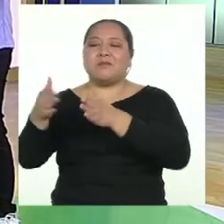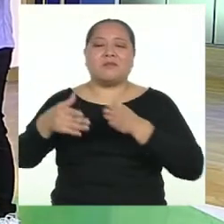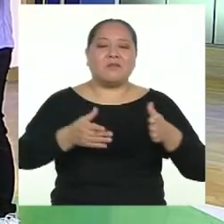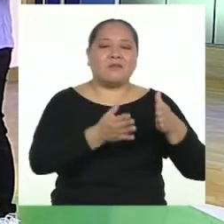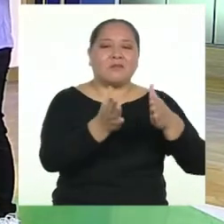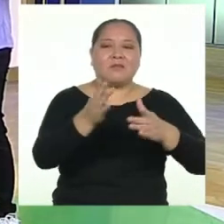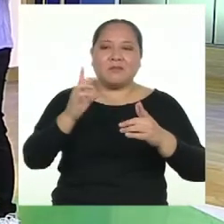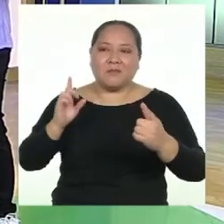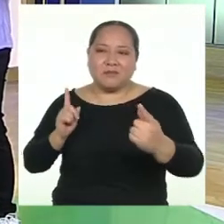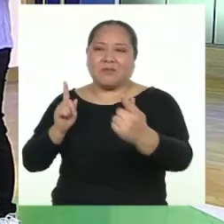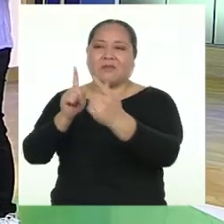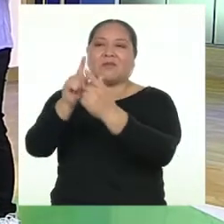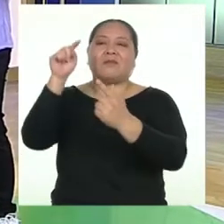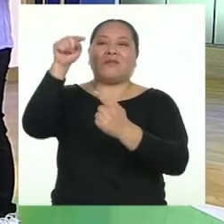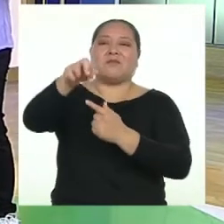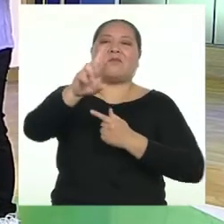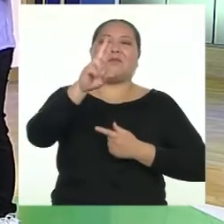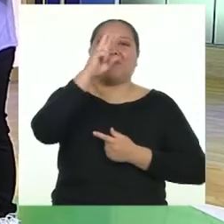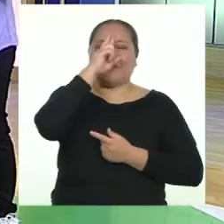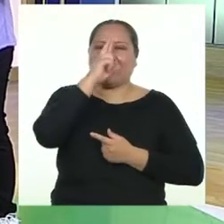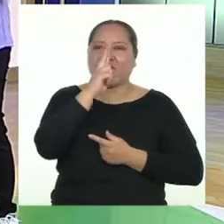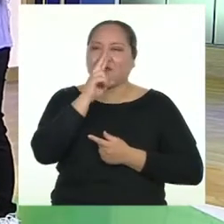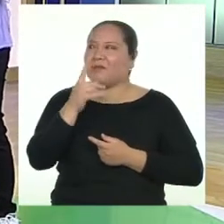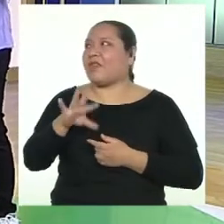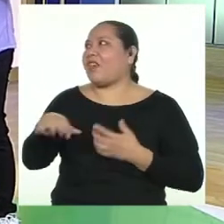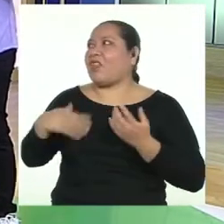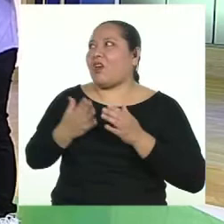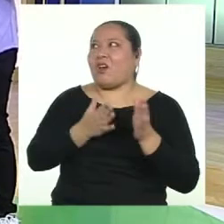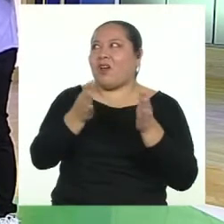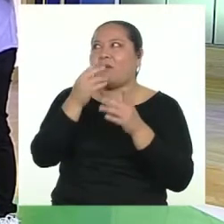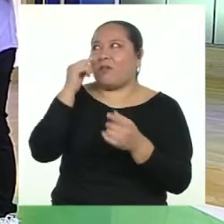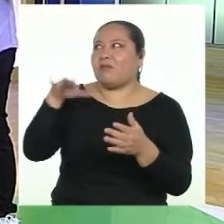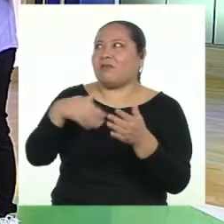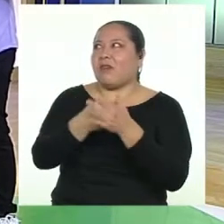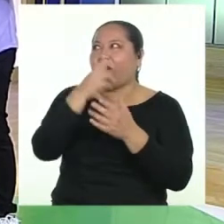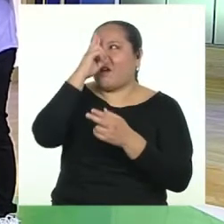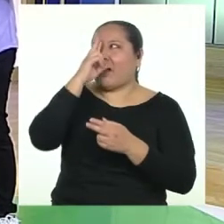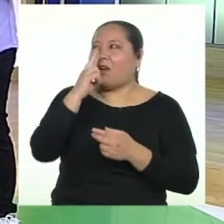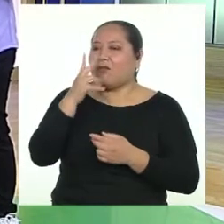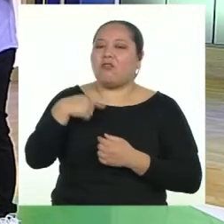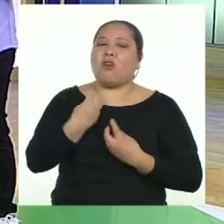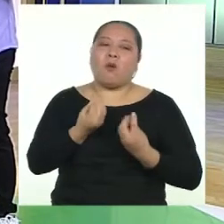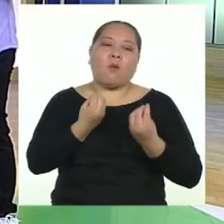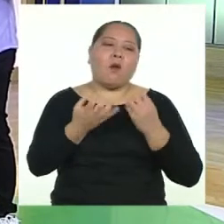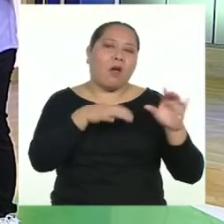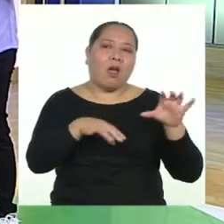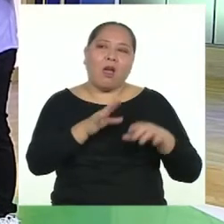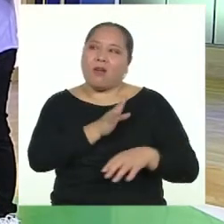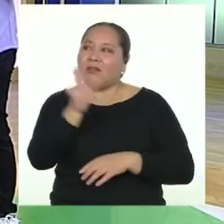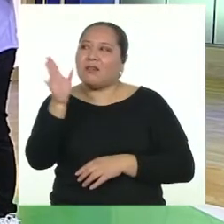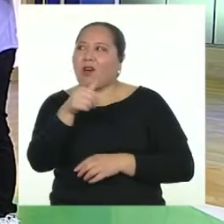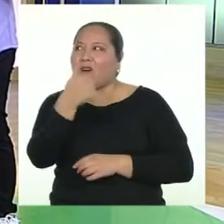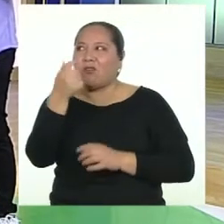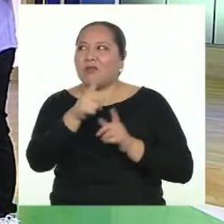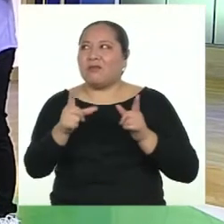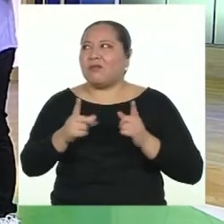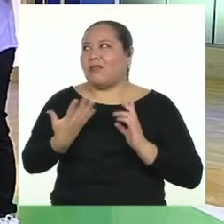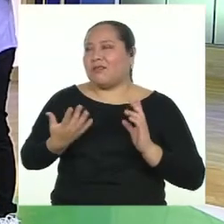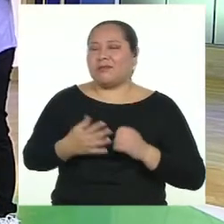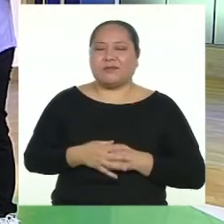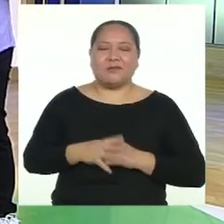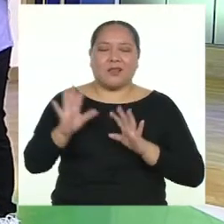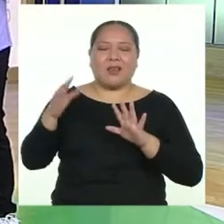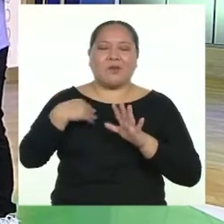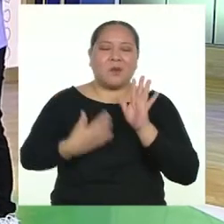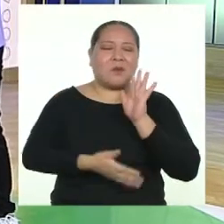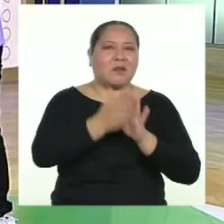conducen a Roma. Y si todos los caminos conducen a Roma, ¿cómo hago si quiero ir a otro lado? Ay, bueno,